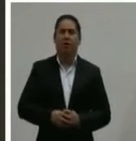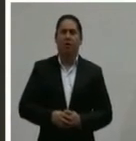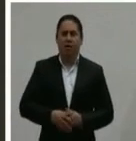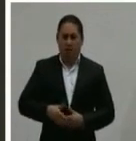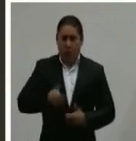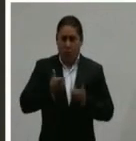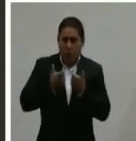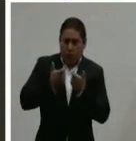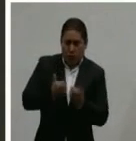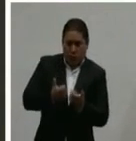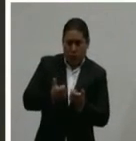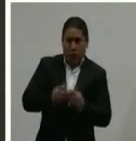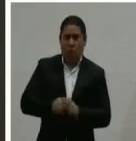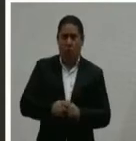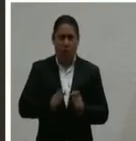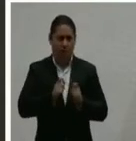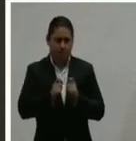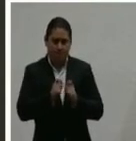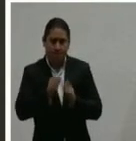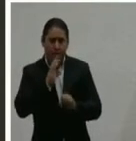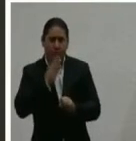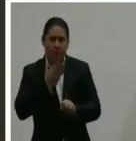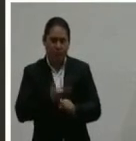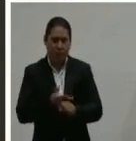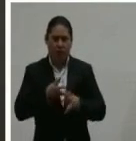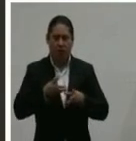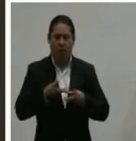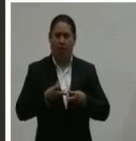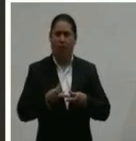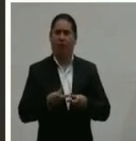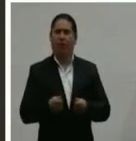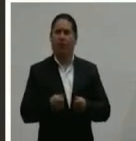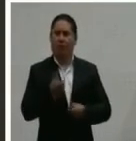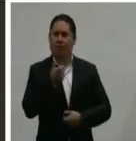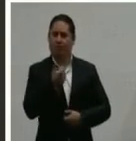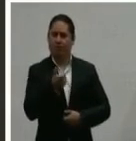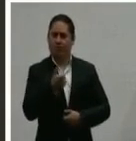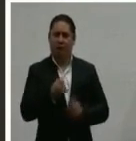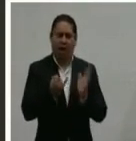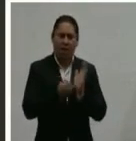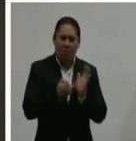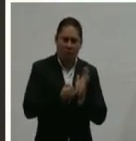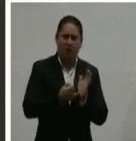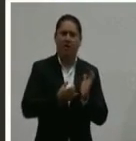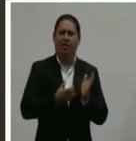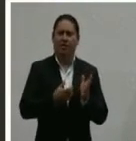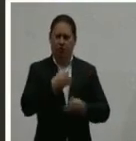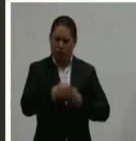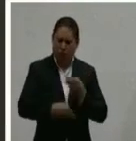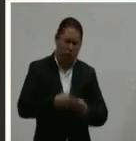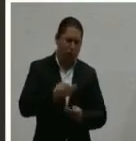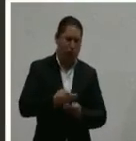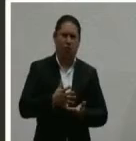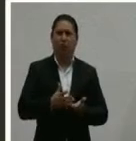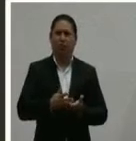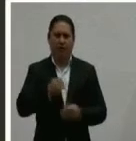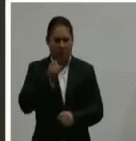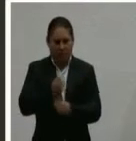que refleja el manejo responsable del gasto público, que rinde información